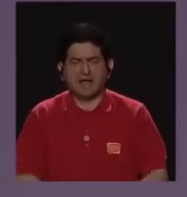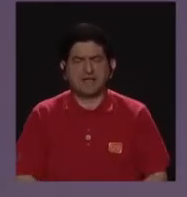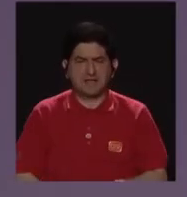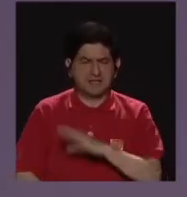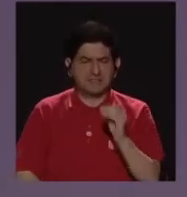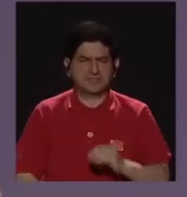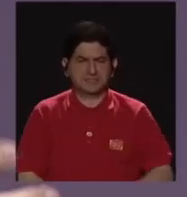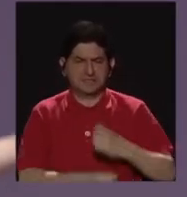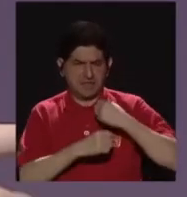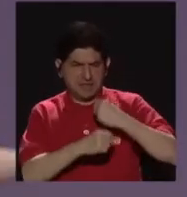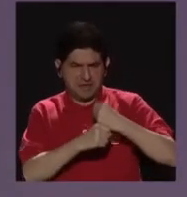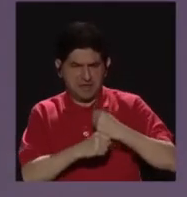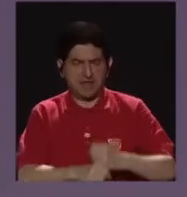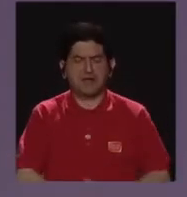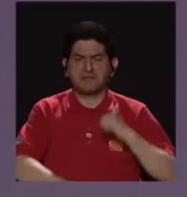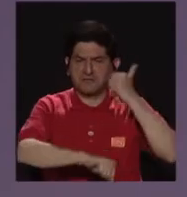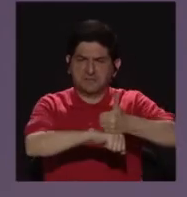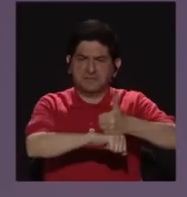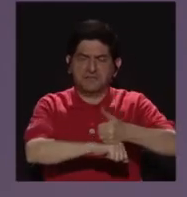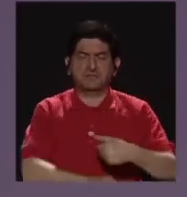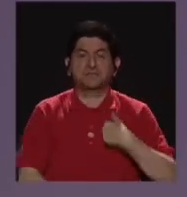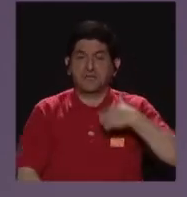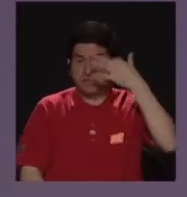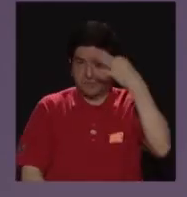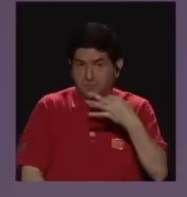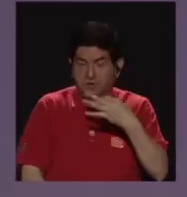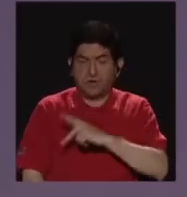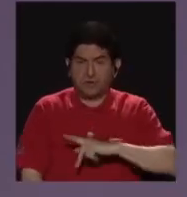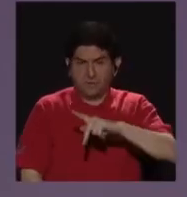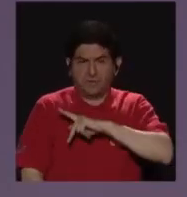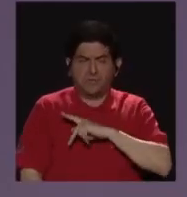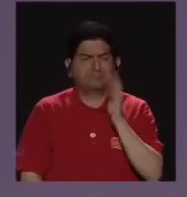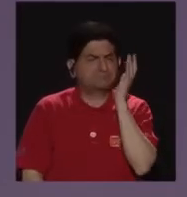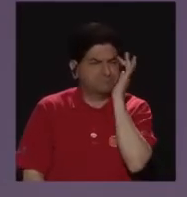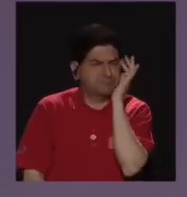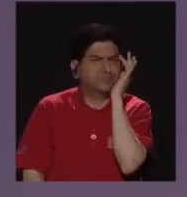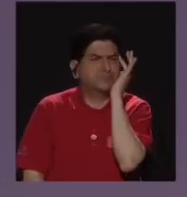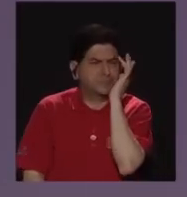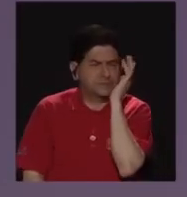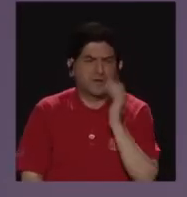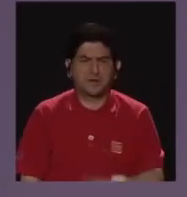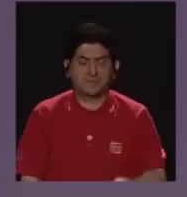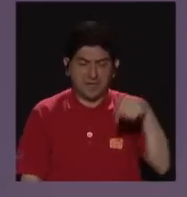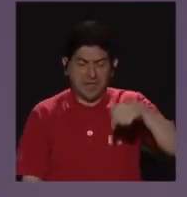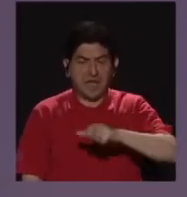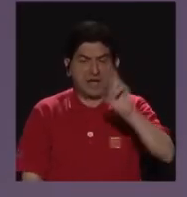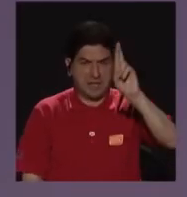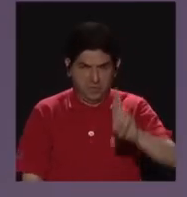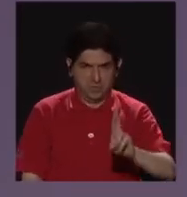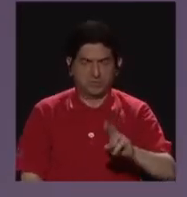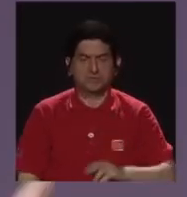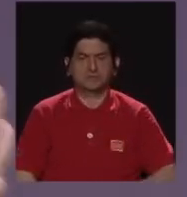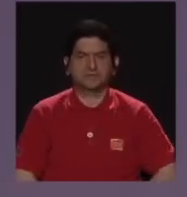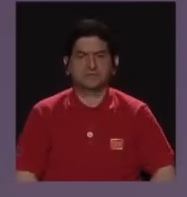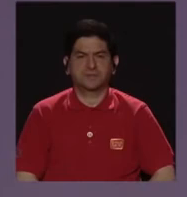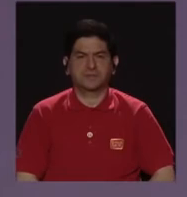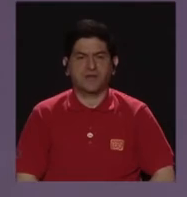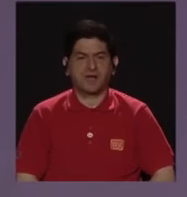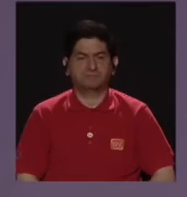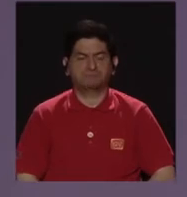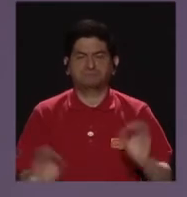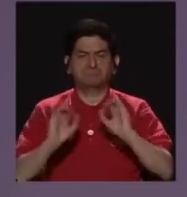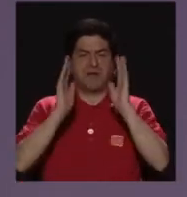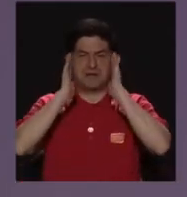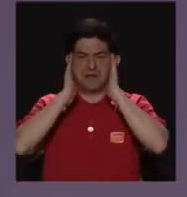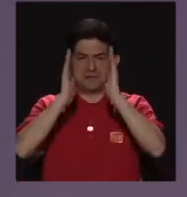otorgarles en ese sentido creo yo que es también lo personal me preocupaba de alguna forma que acá en costa rica se ignorará